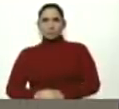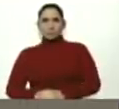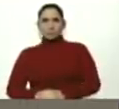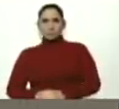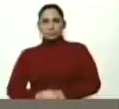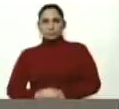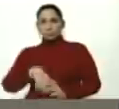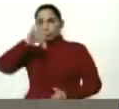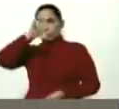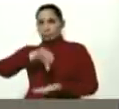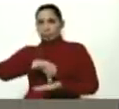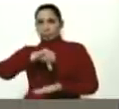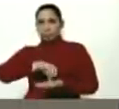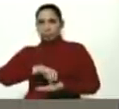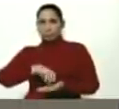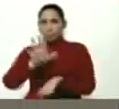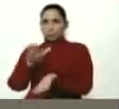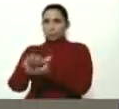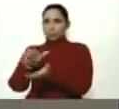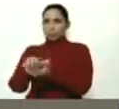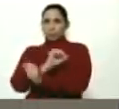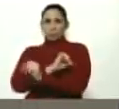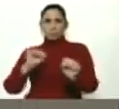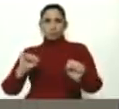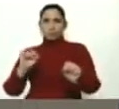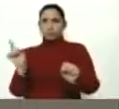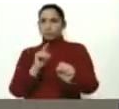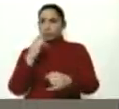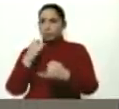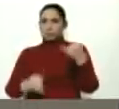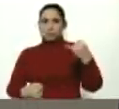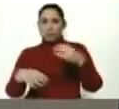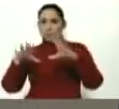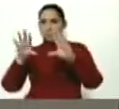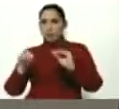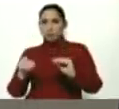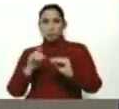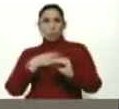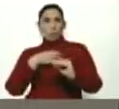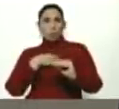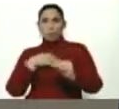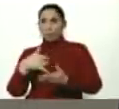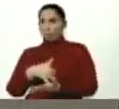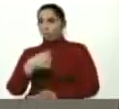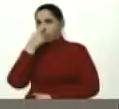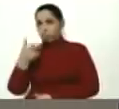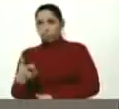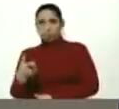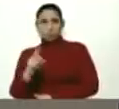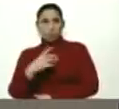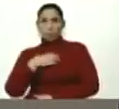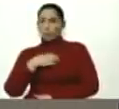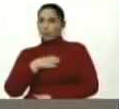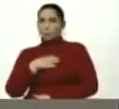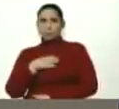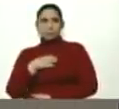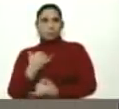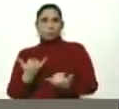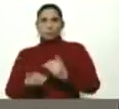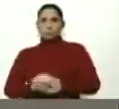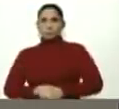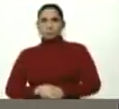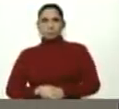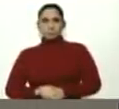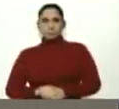el foco de Nueva Esparta que tampoco termina de apagarse, es decir, no podemos bajar la guardia en estos